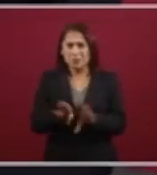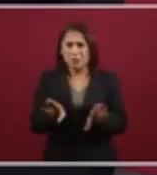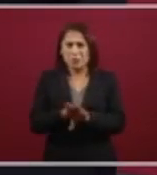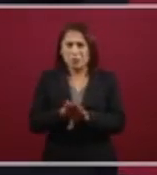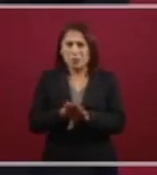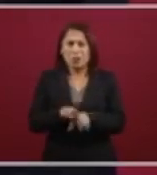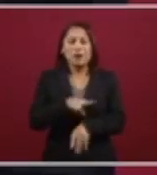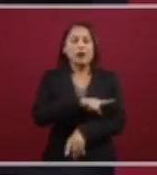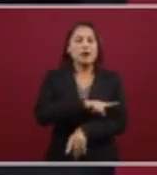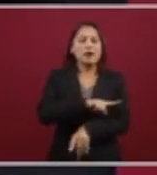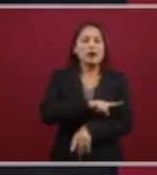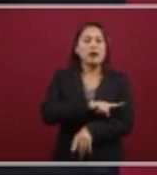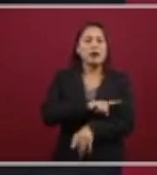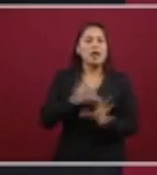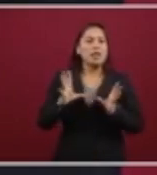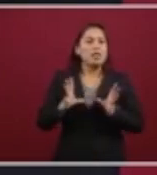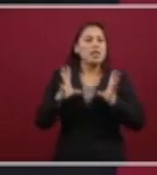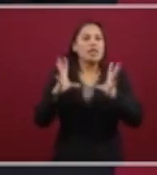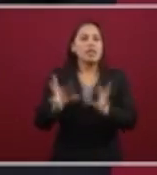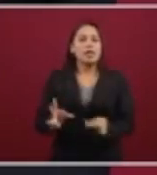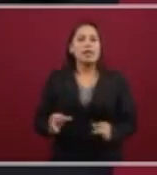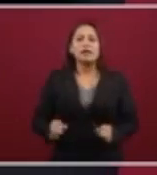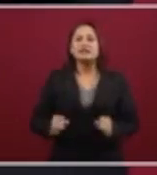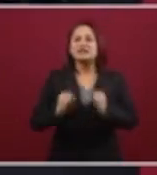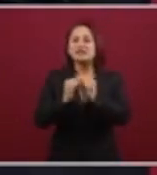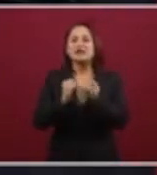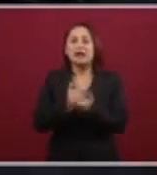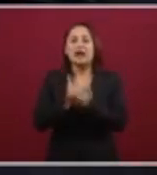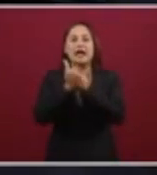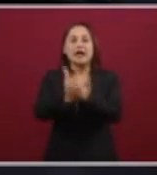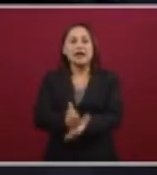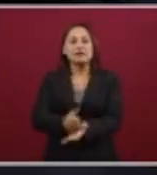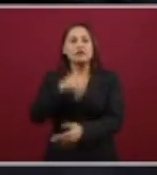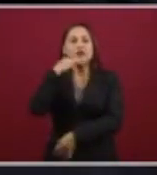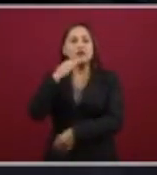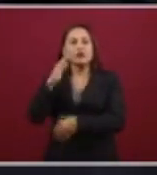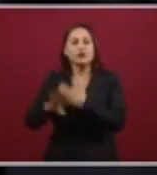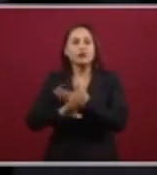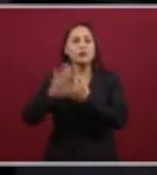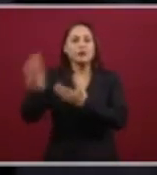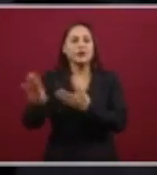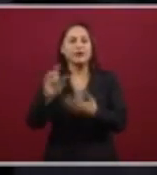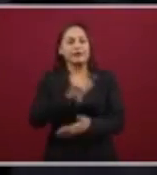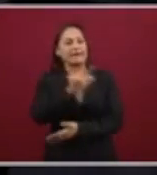de anticorrupción y leyes anticorrupción.